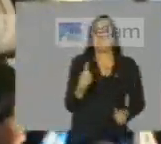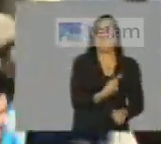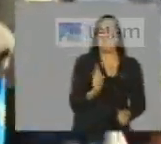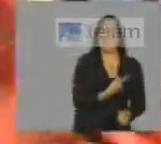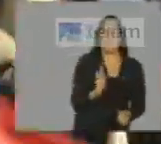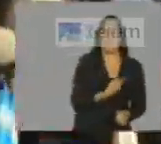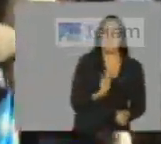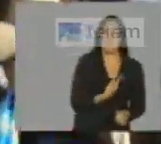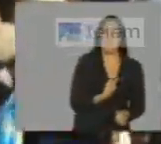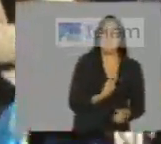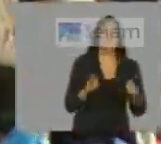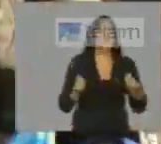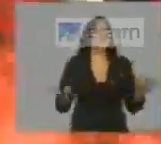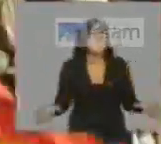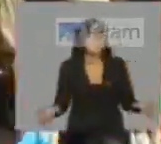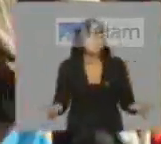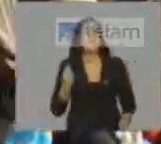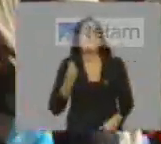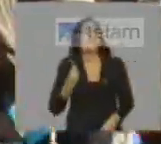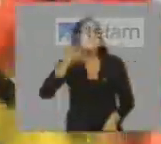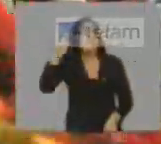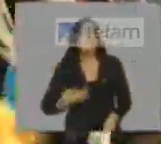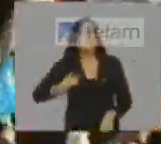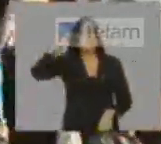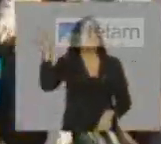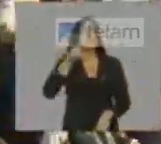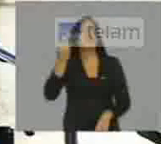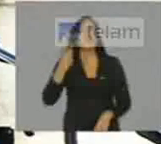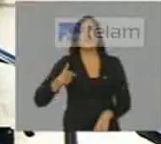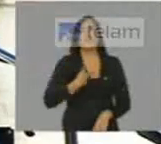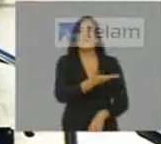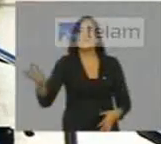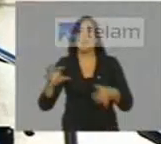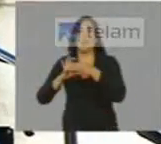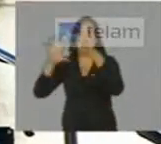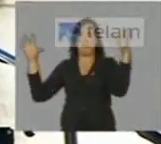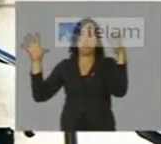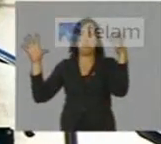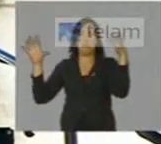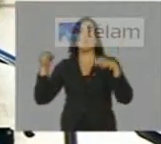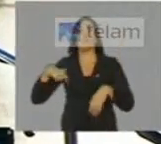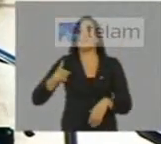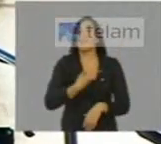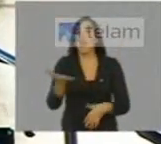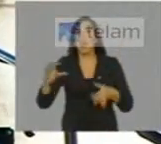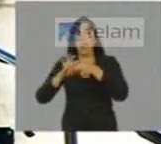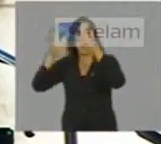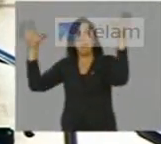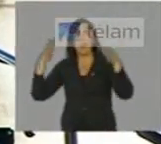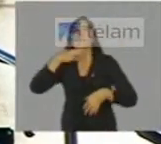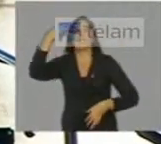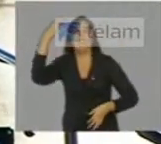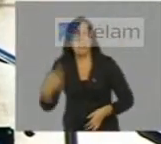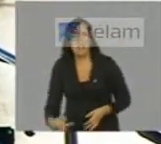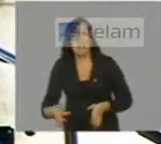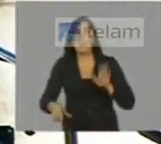qué? Porque no hay nada más importante que una sociedad democrática, pero una sociedad democrática en serio, donde